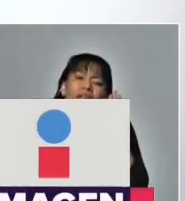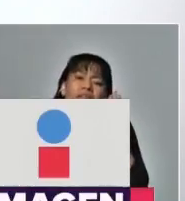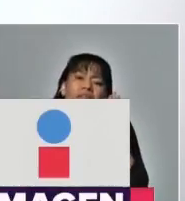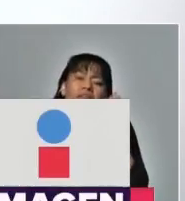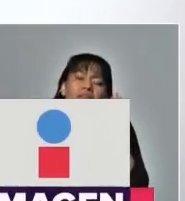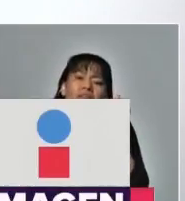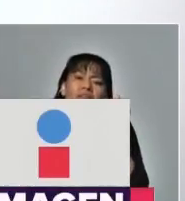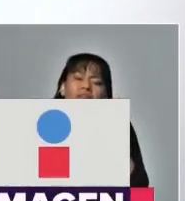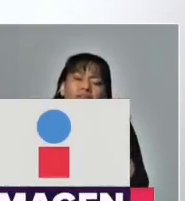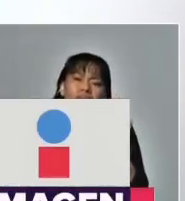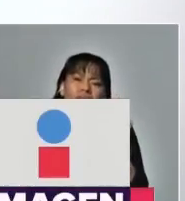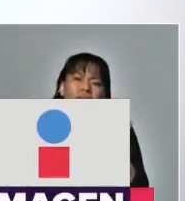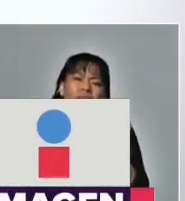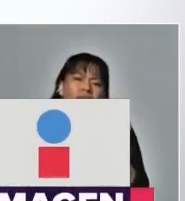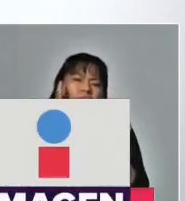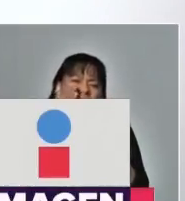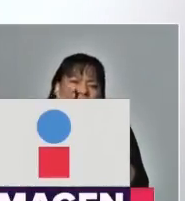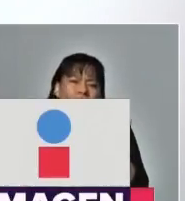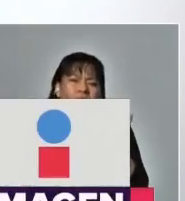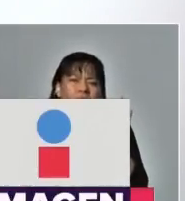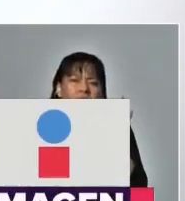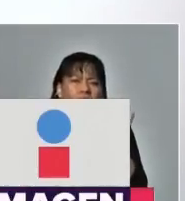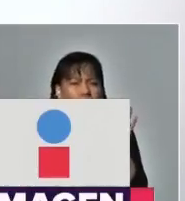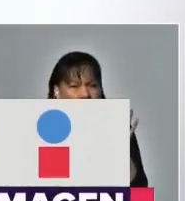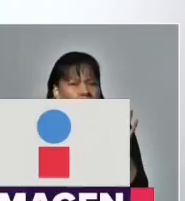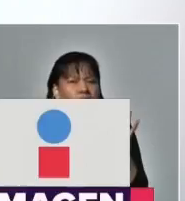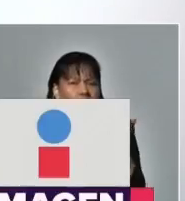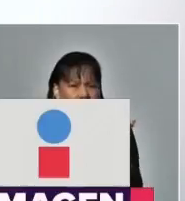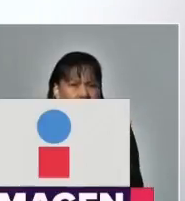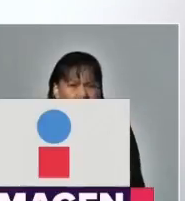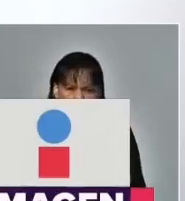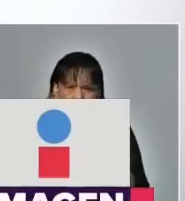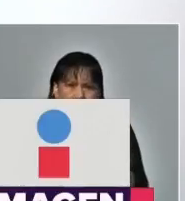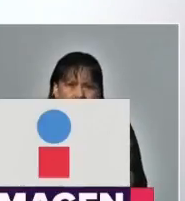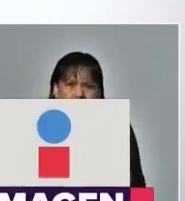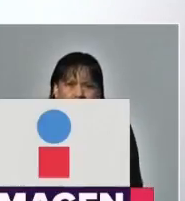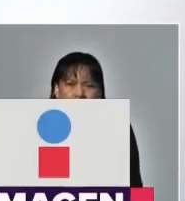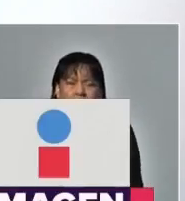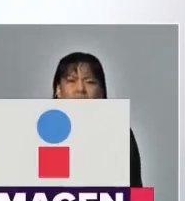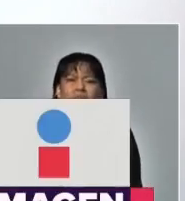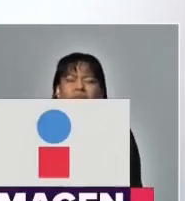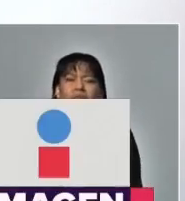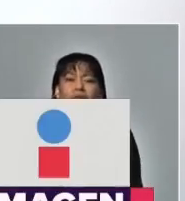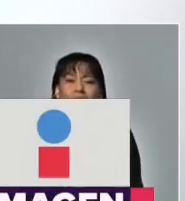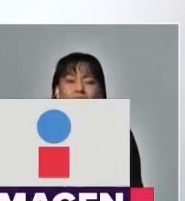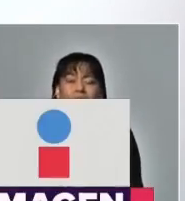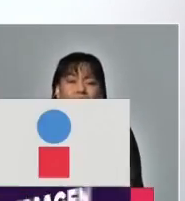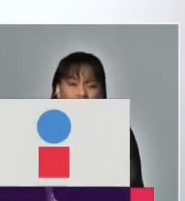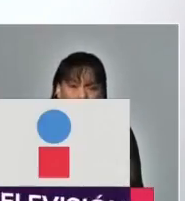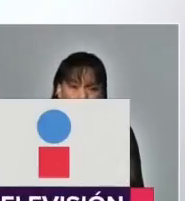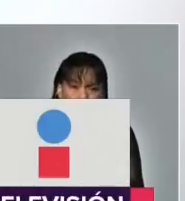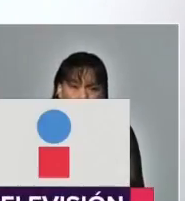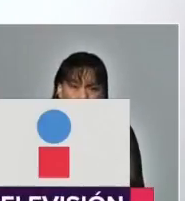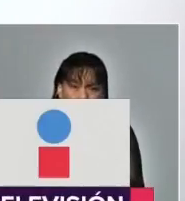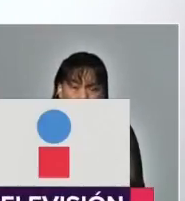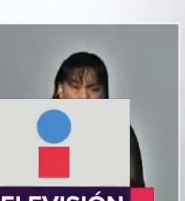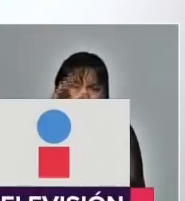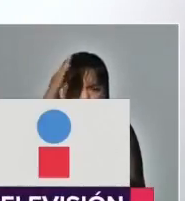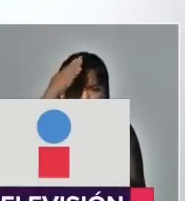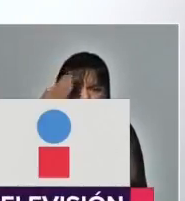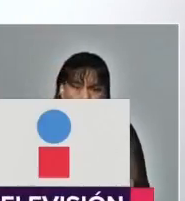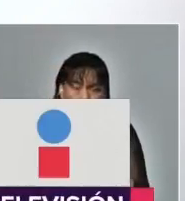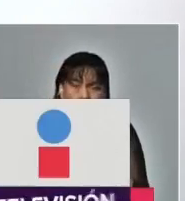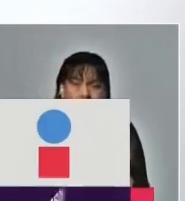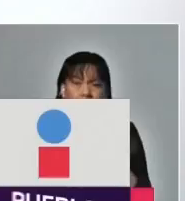de facebook está y otras de moreno valle y yo si me permite la señora materia y acá alonso